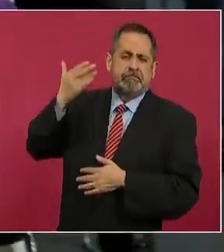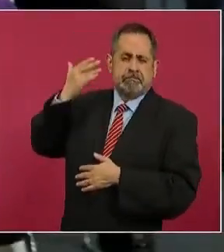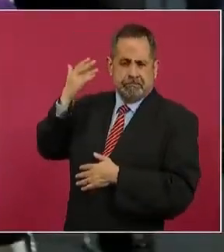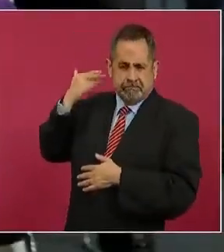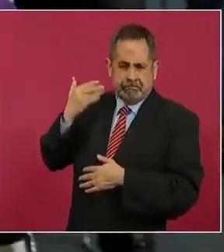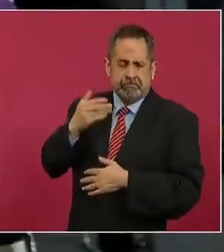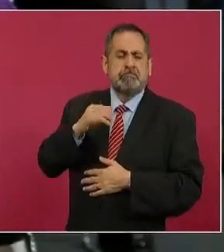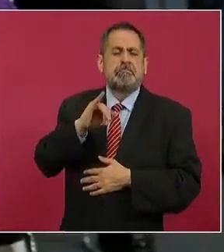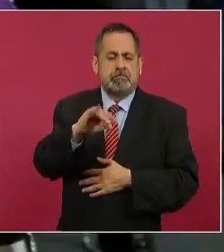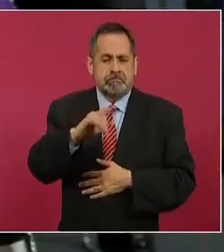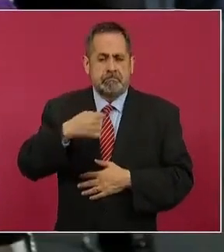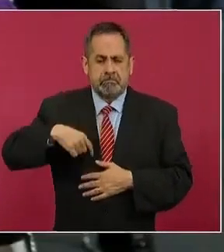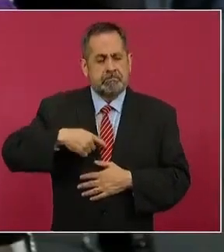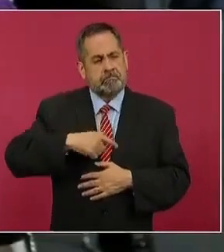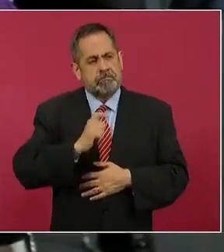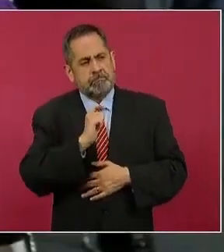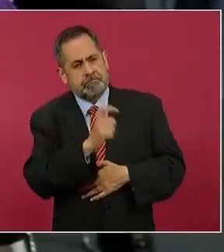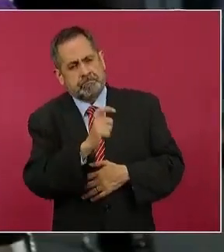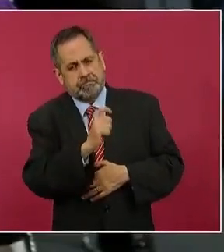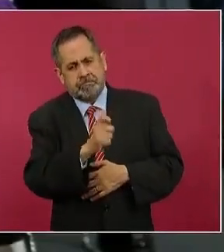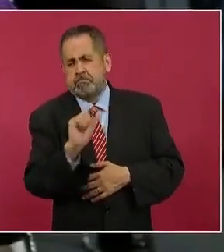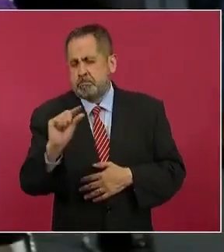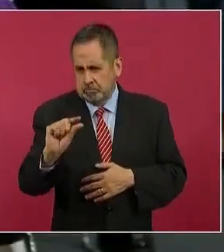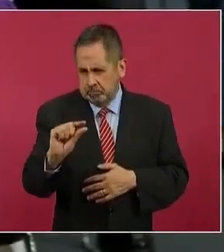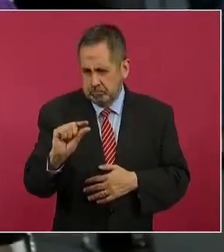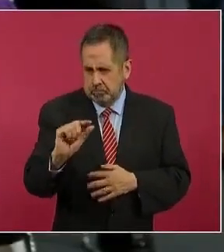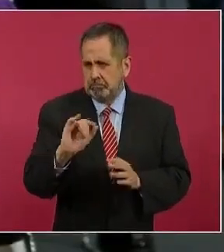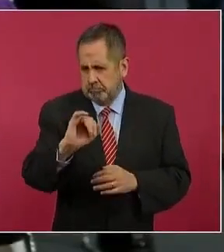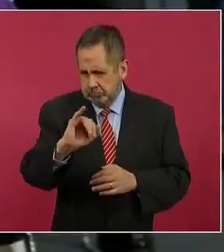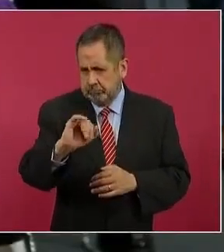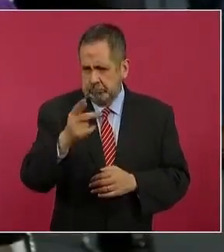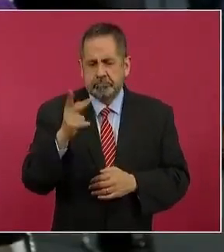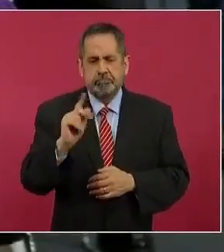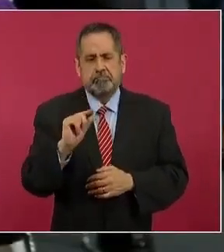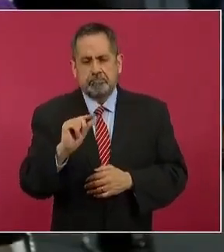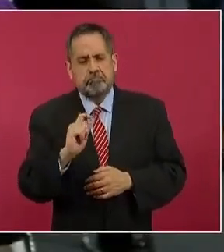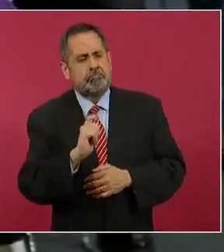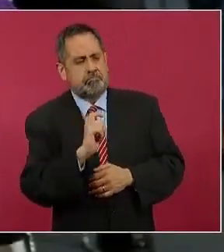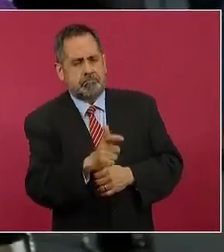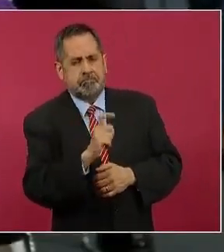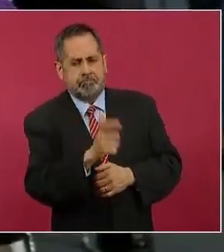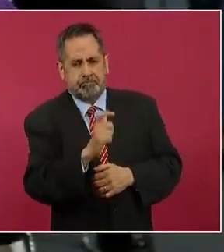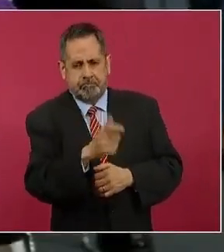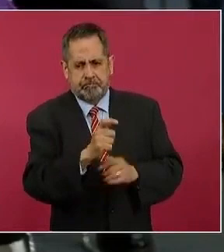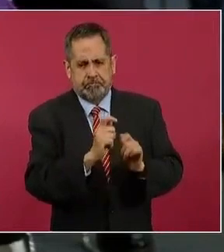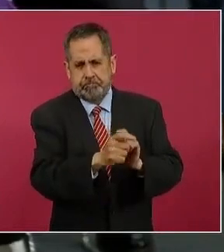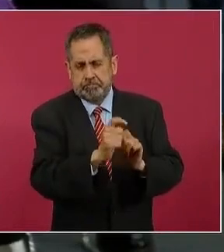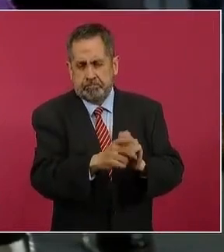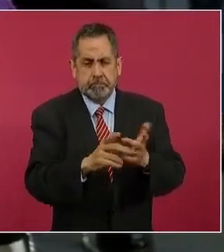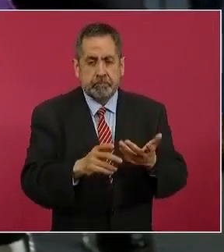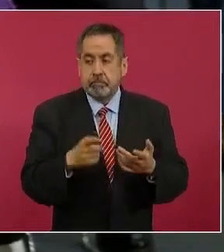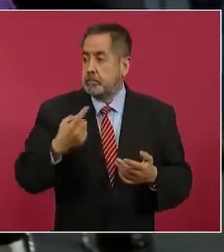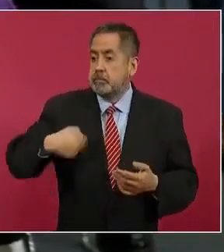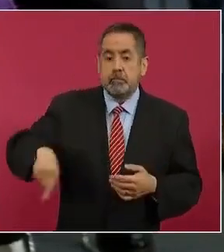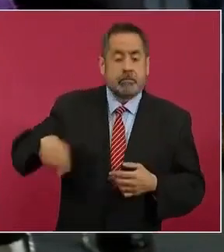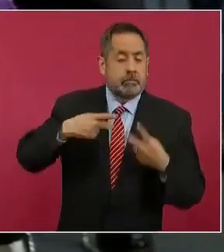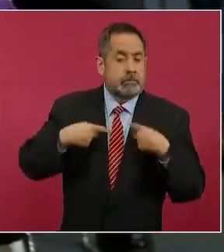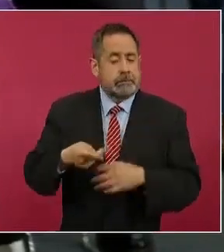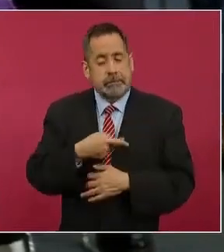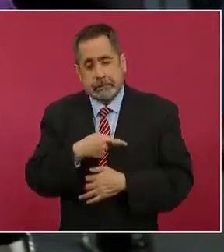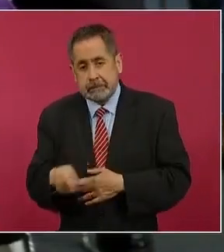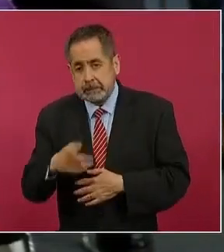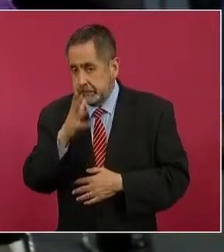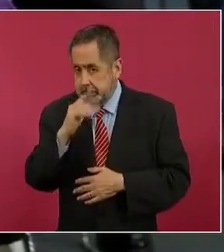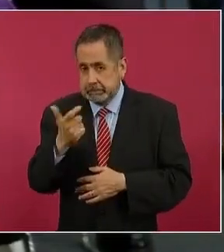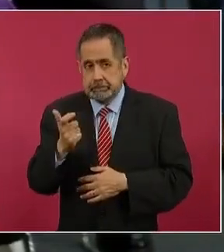sí pagábamos cuotas mínimas, pero había cuotas tan mínimas que gente que no tiene recursos ni